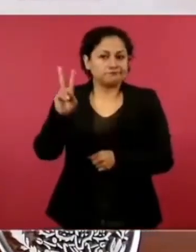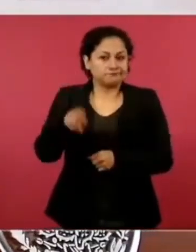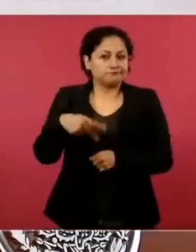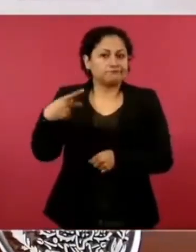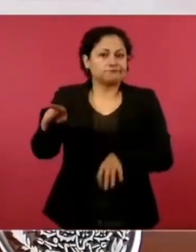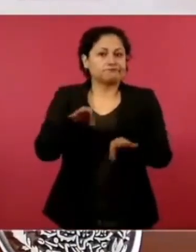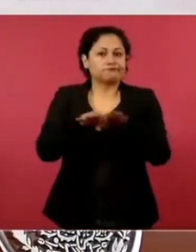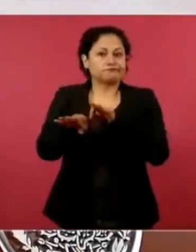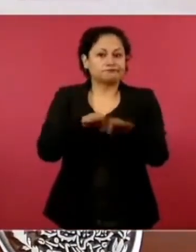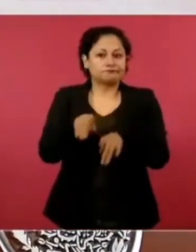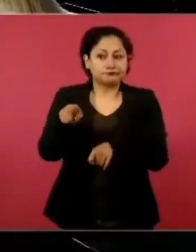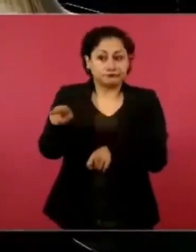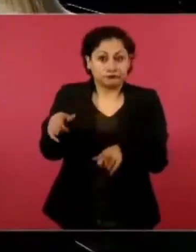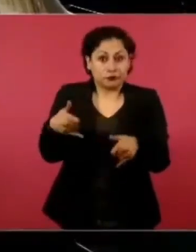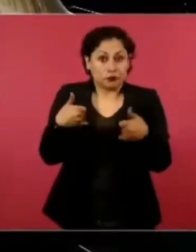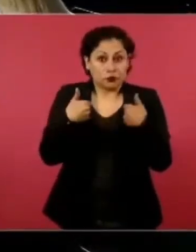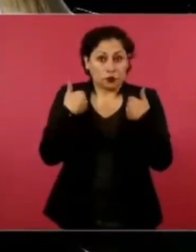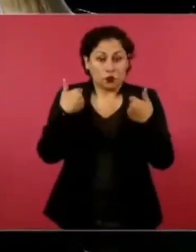Un joven